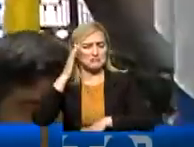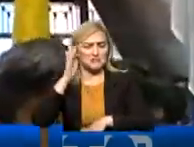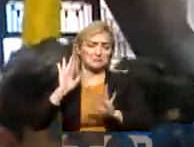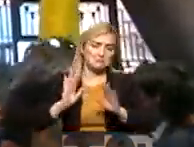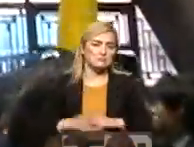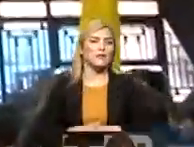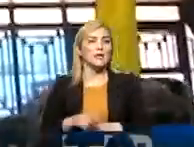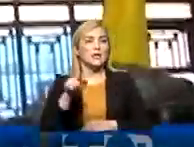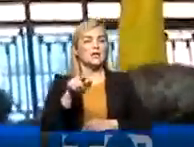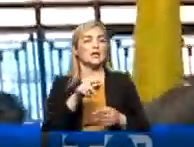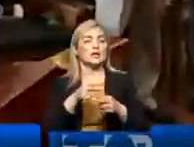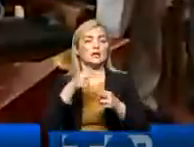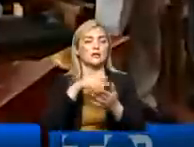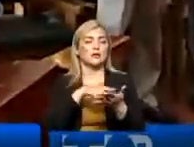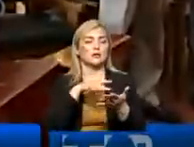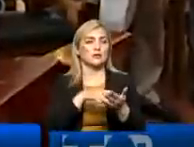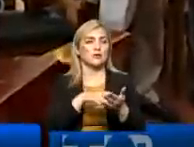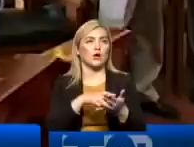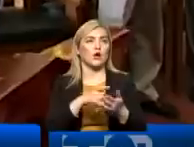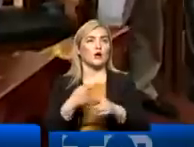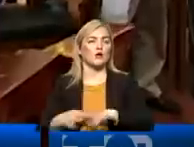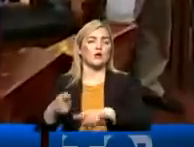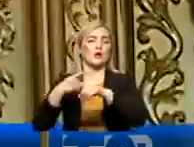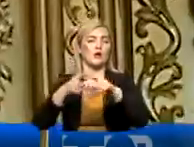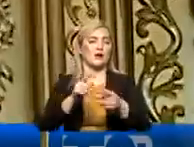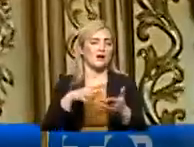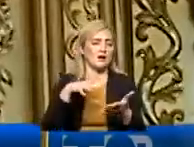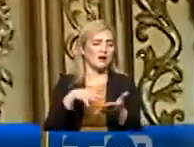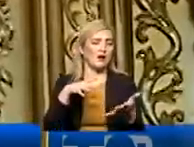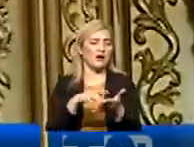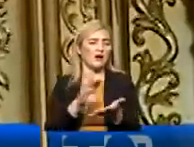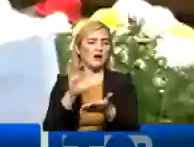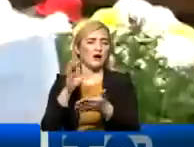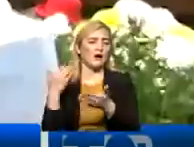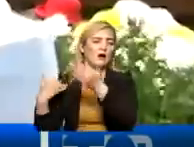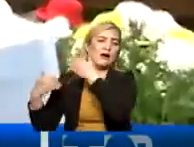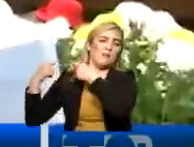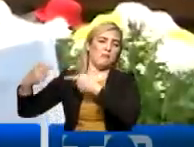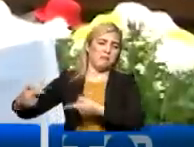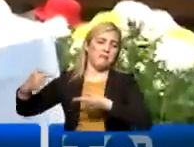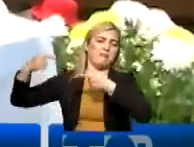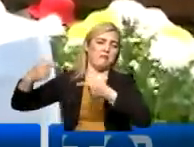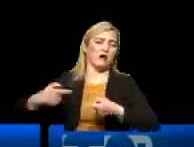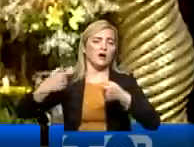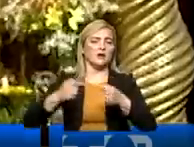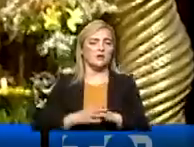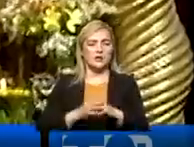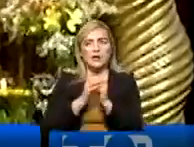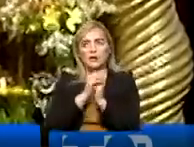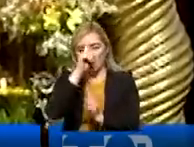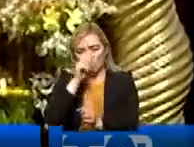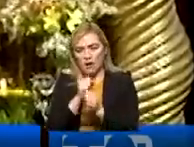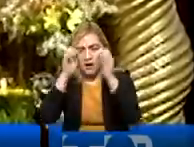Los ex estudiantes pertenecientes a varias generaciones del Colegio San Gabriel, fieles devotos de la Virgen, forman parte de